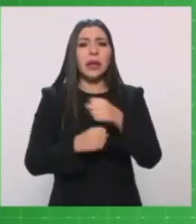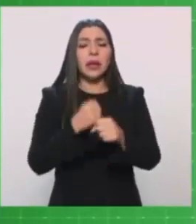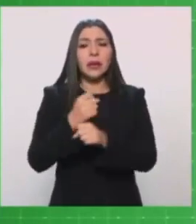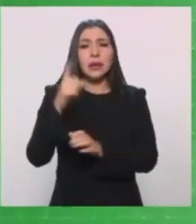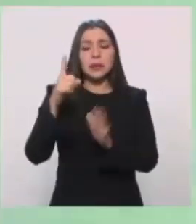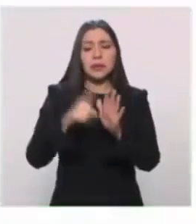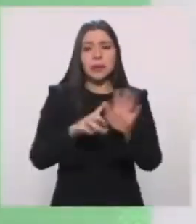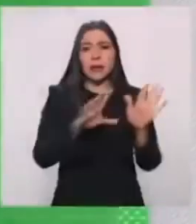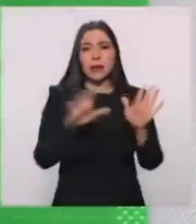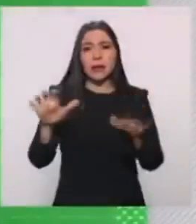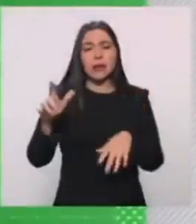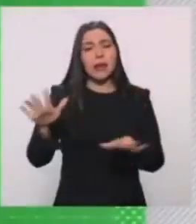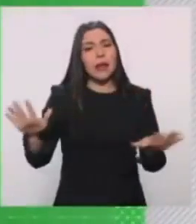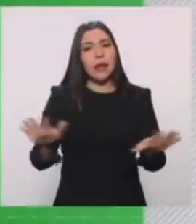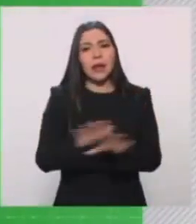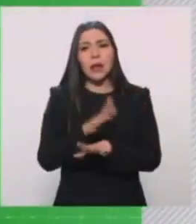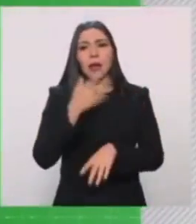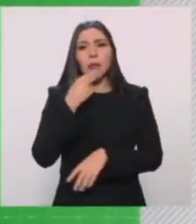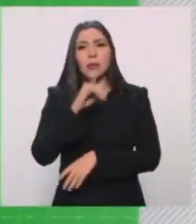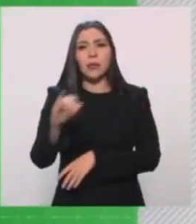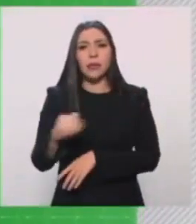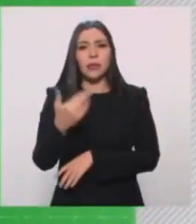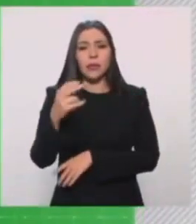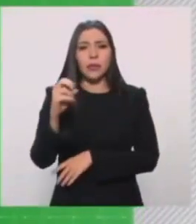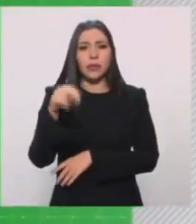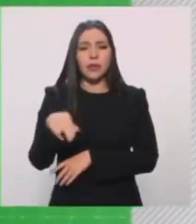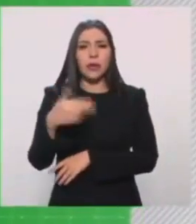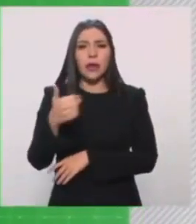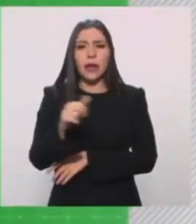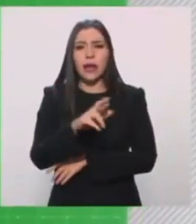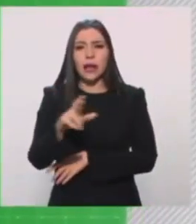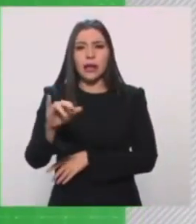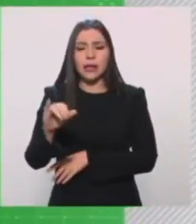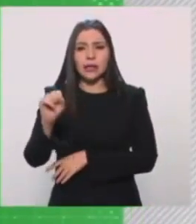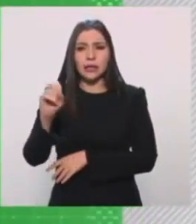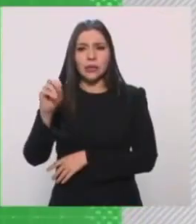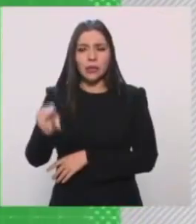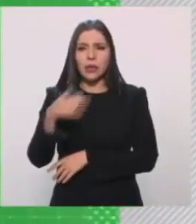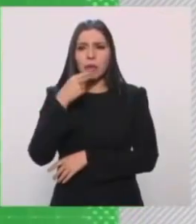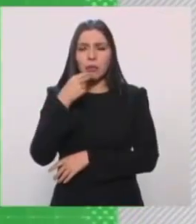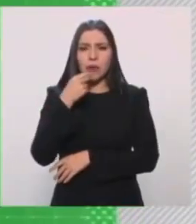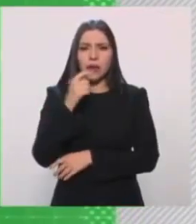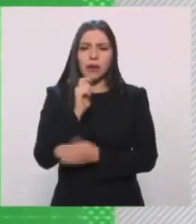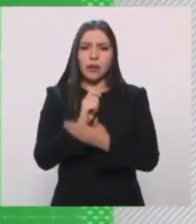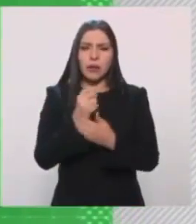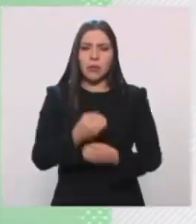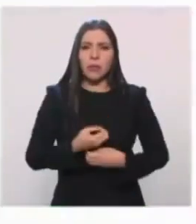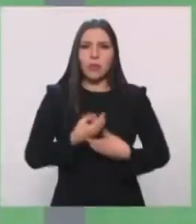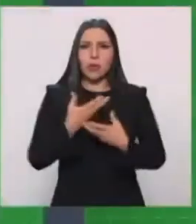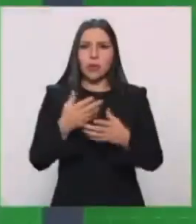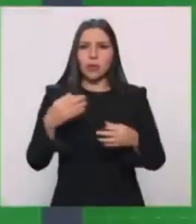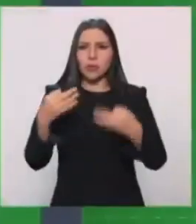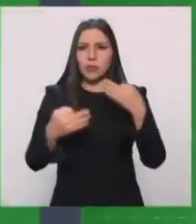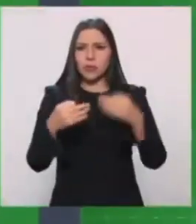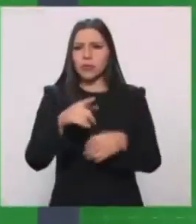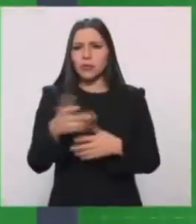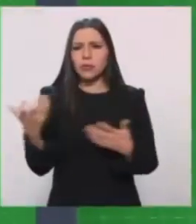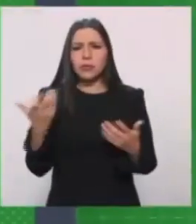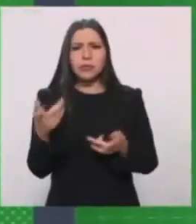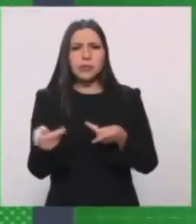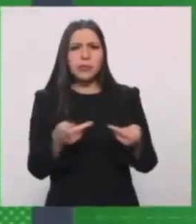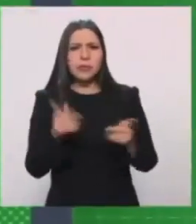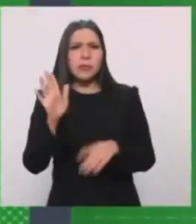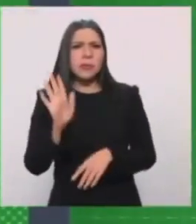John Harrington, un poeta de la corte isabelina, diseña algo parecido a